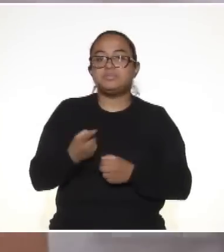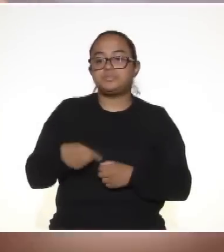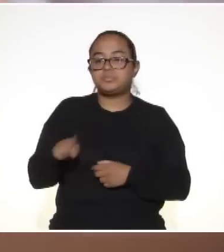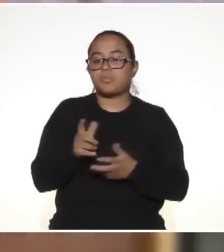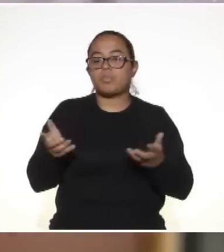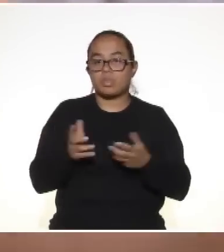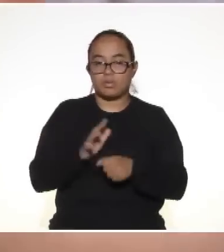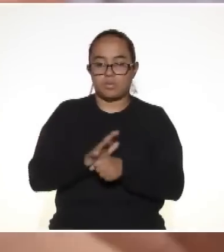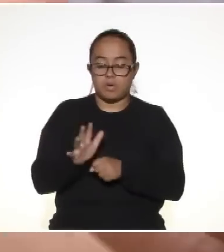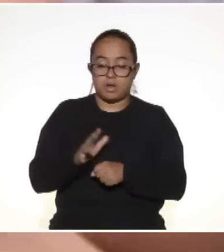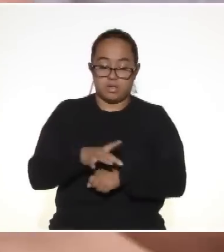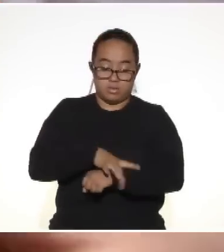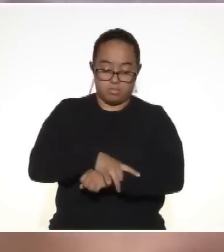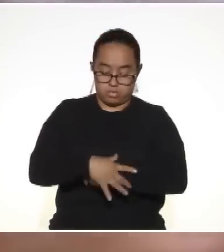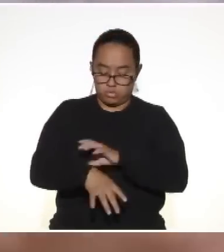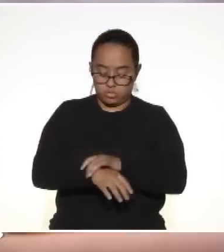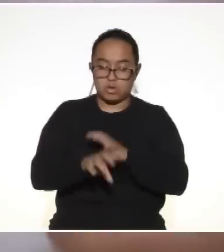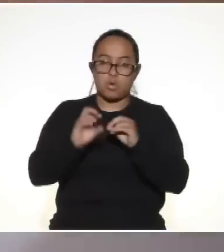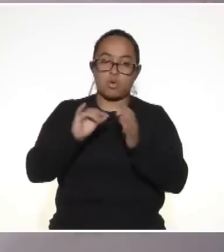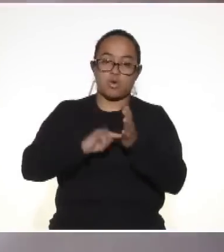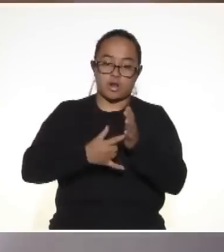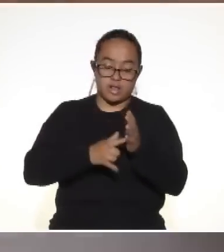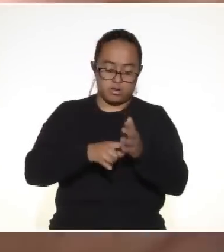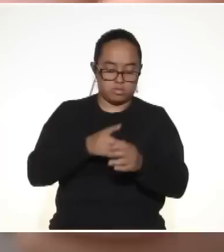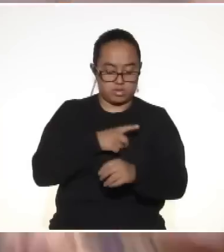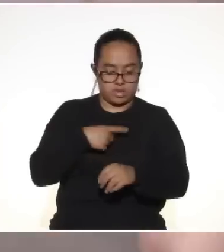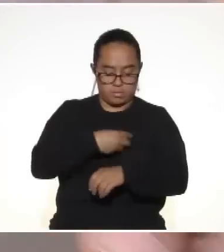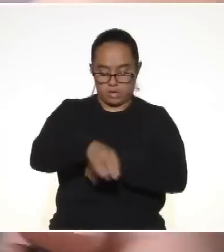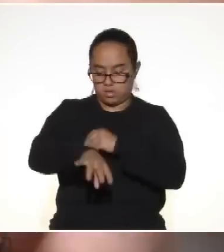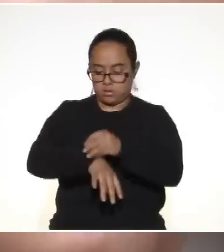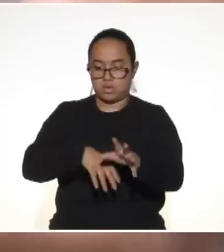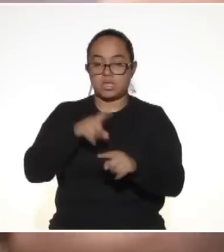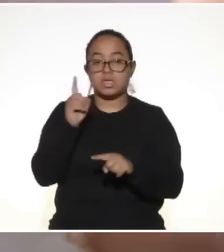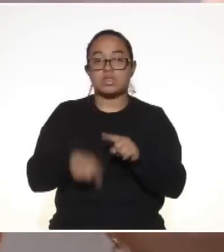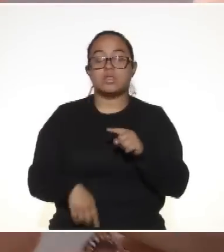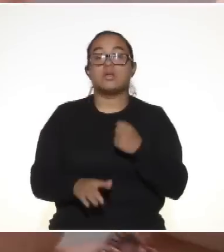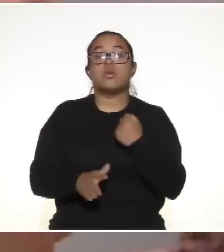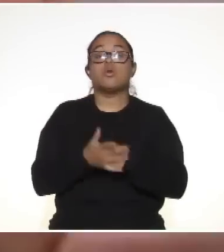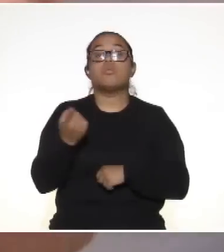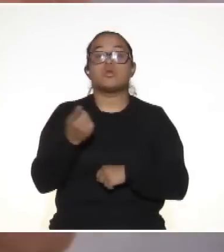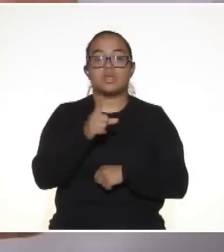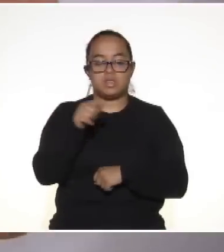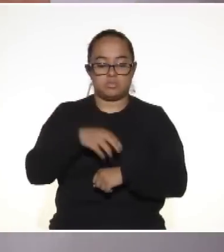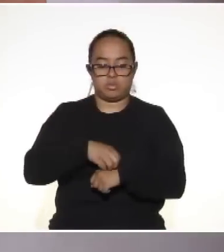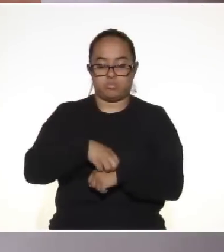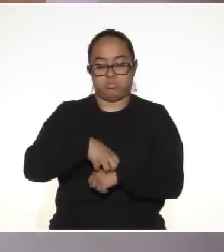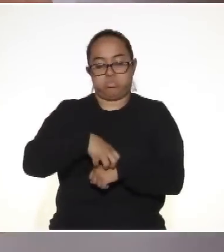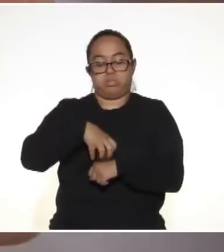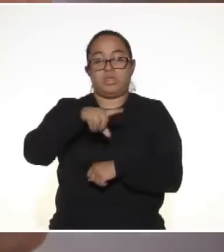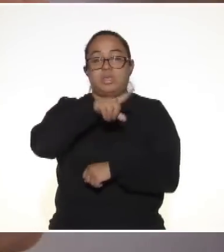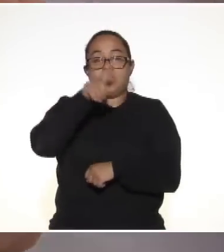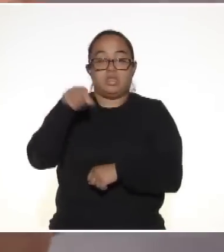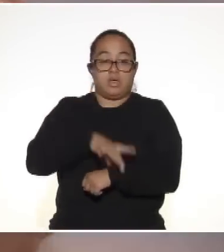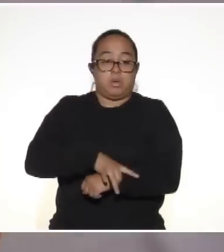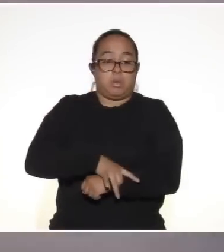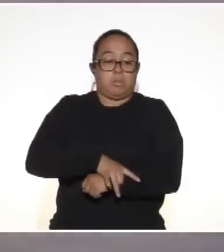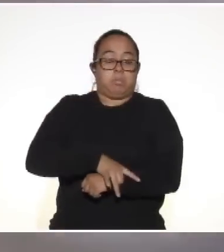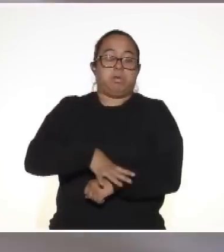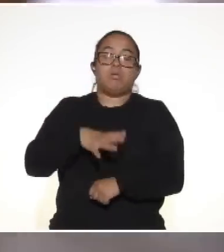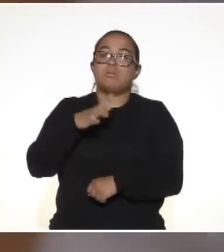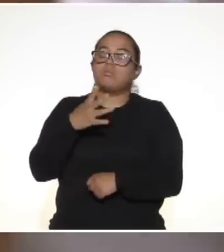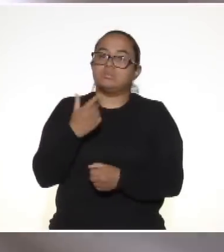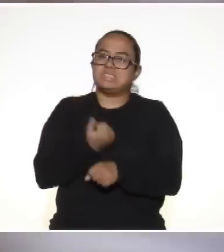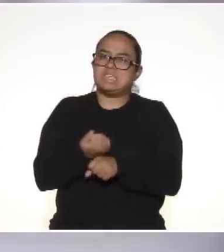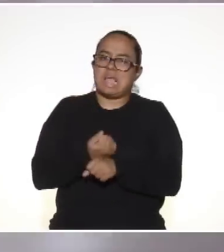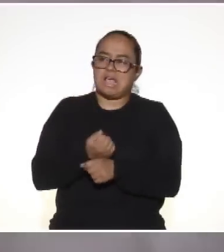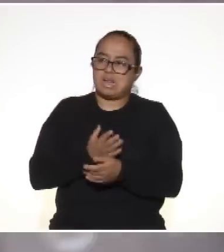es retirar las pulseras o relojes que quedaron en el paciente porque después esta zona se puede inflamar y puede llegar a obstruir el flujo sanguíneo.